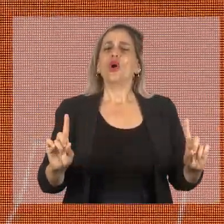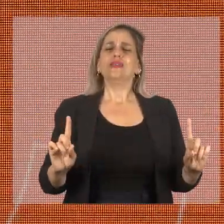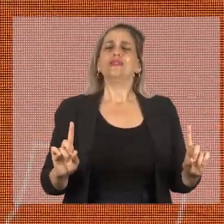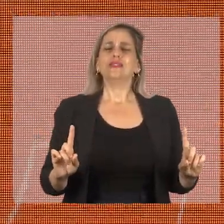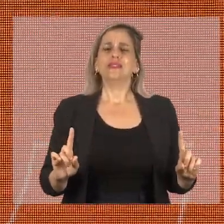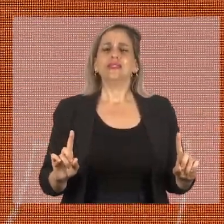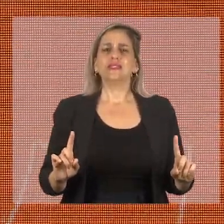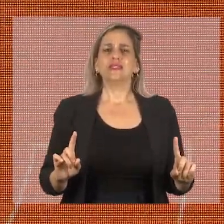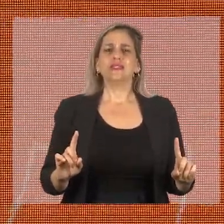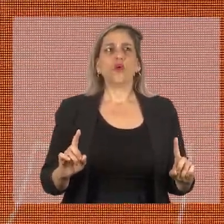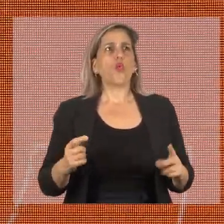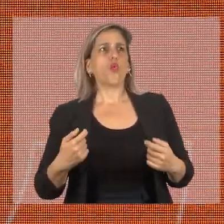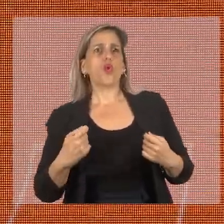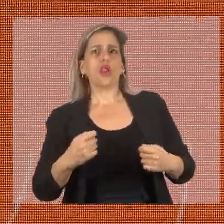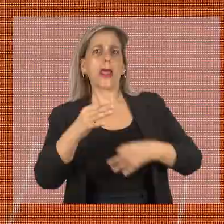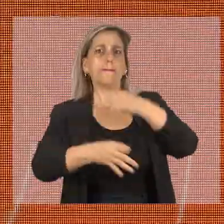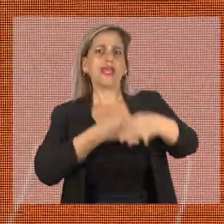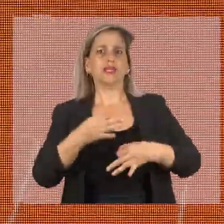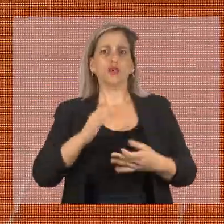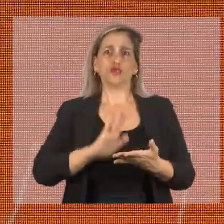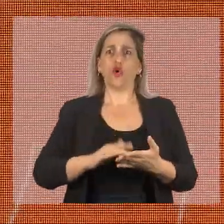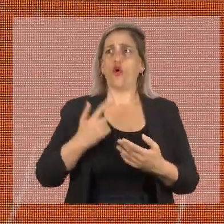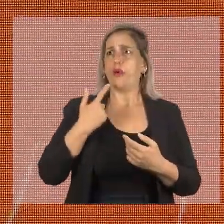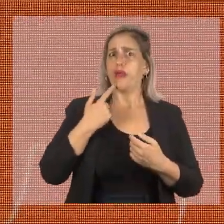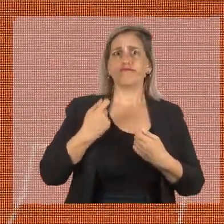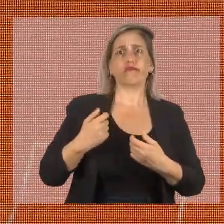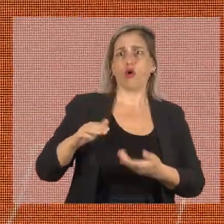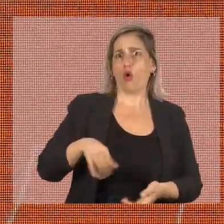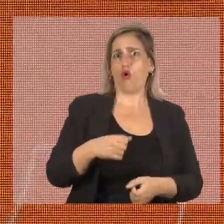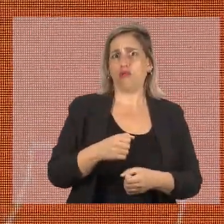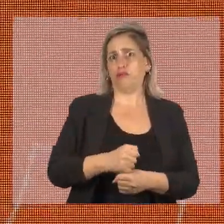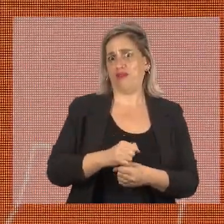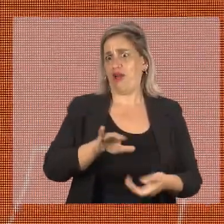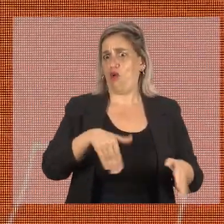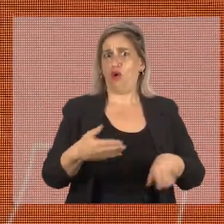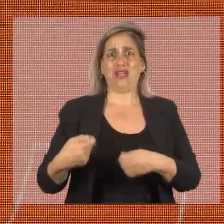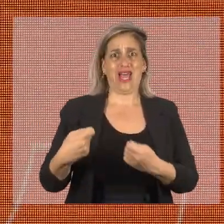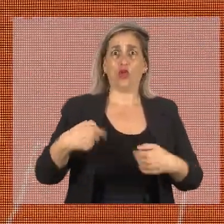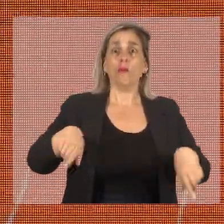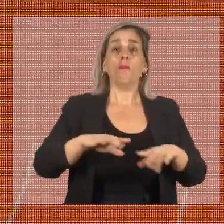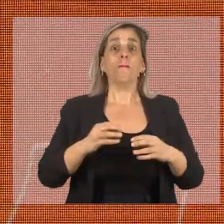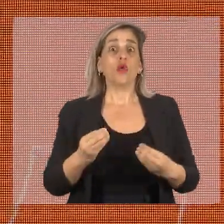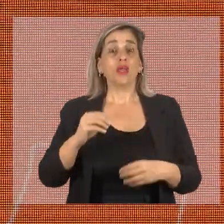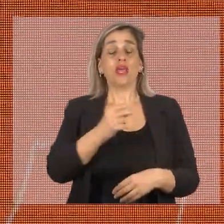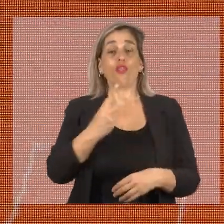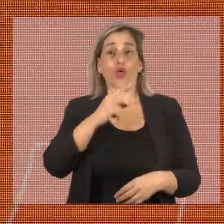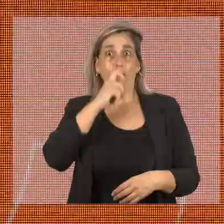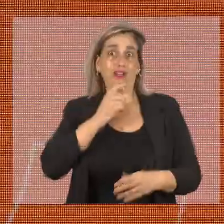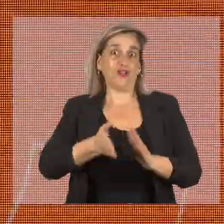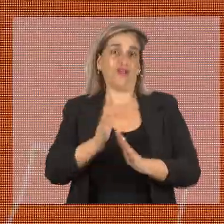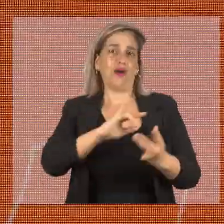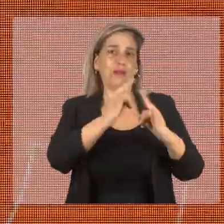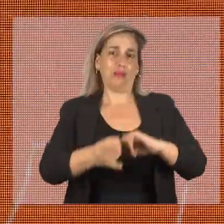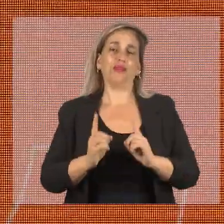hacer una rendición de cuentas, porque me parece que eso es para hacerla el 2 de marzo en el Parlamento, que también va a ser la